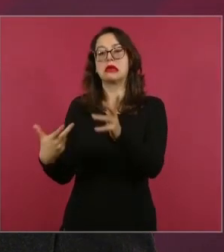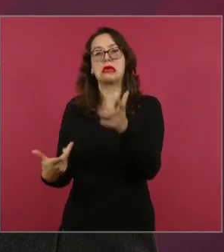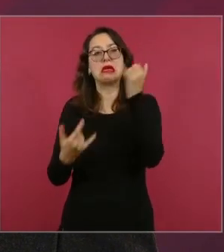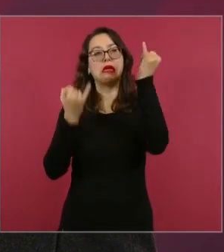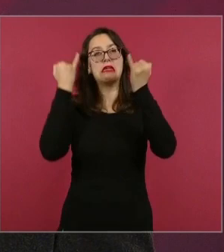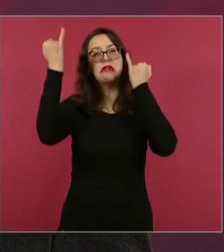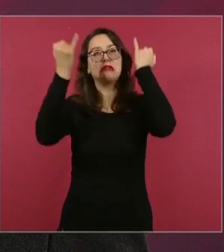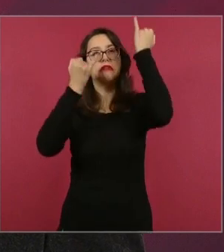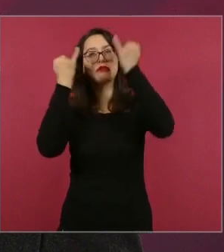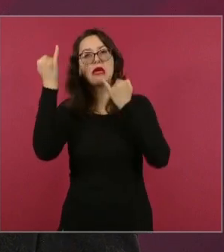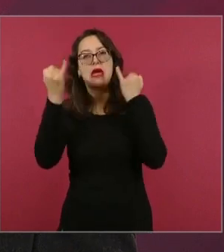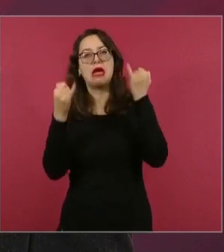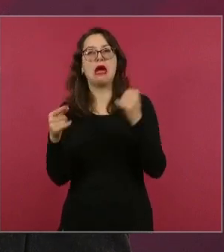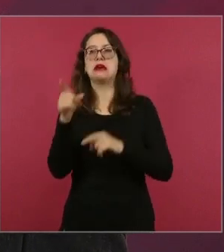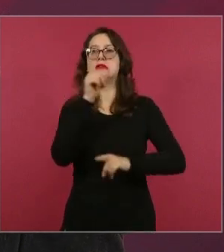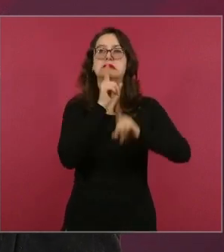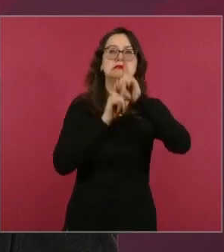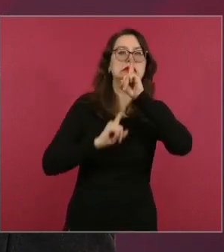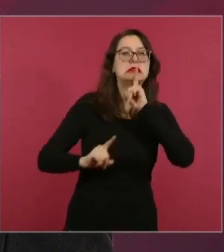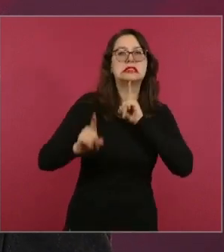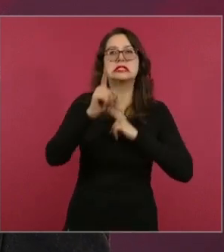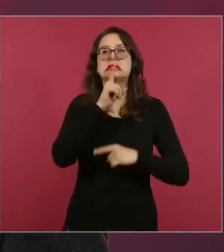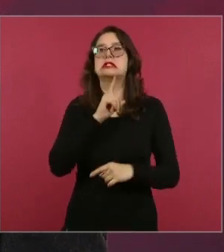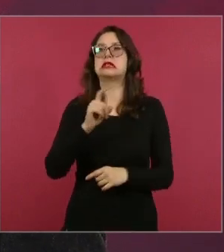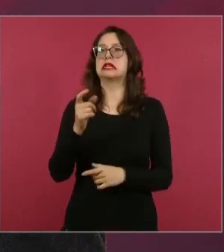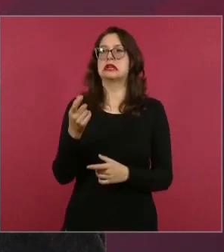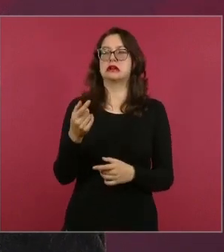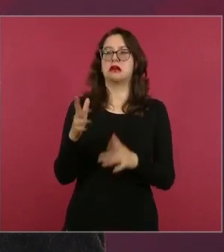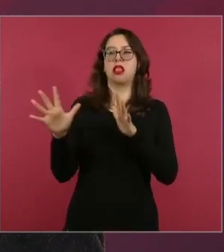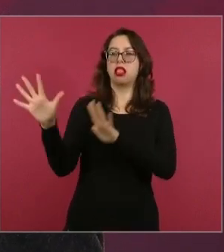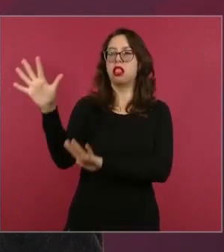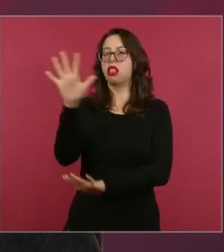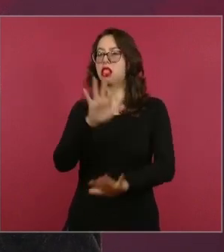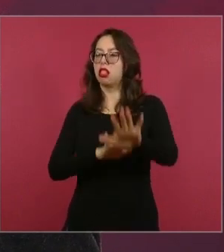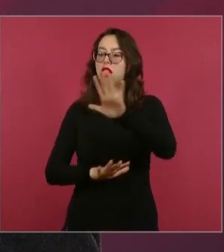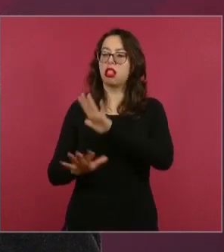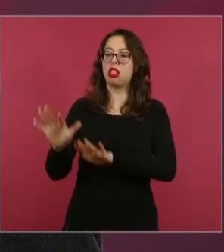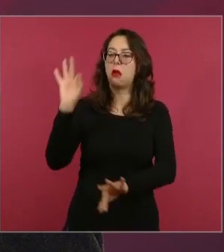evitar la manipulación